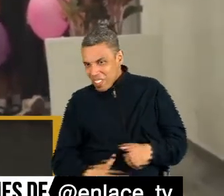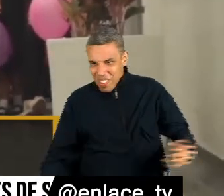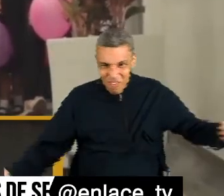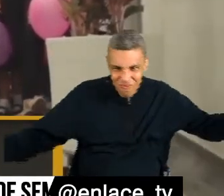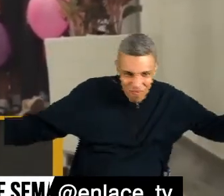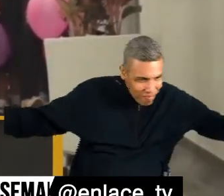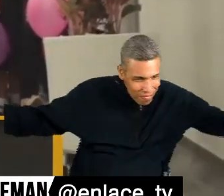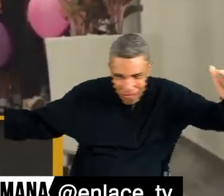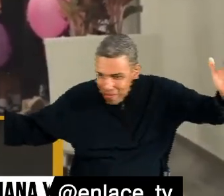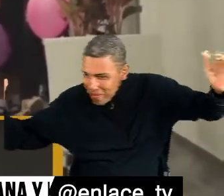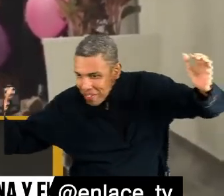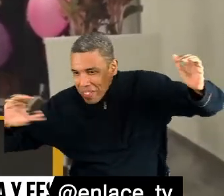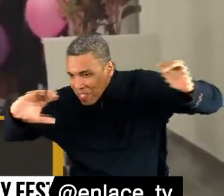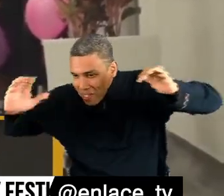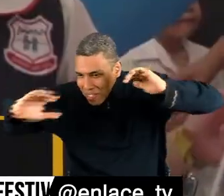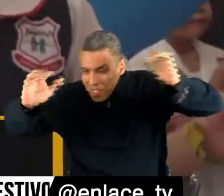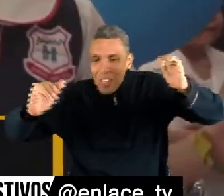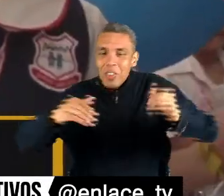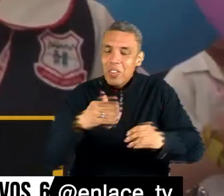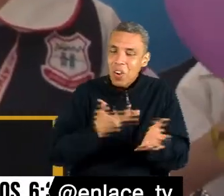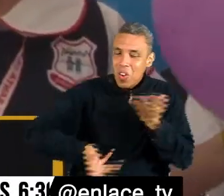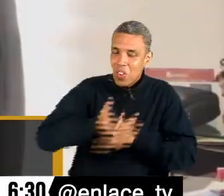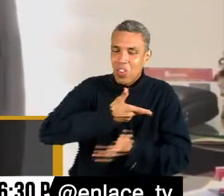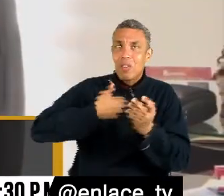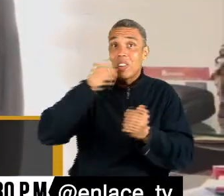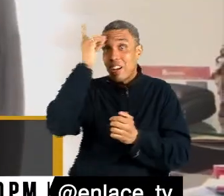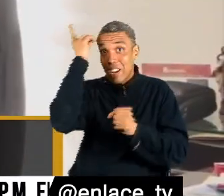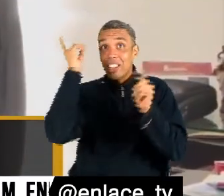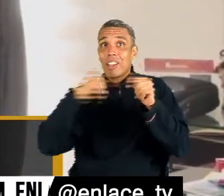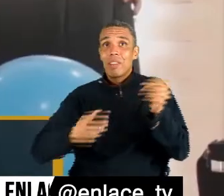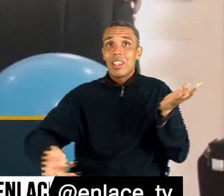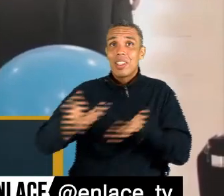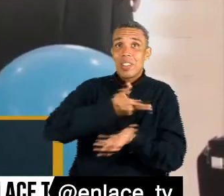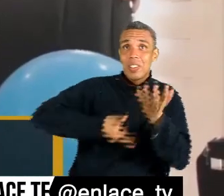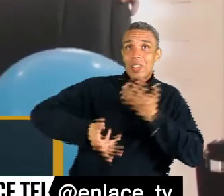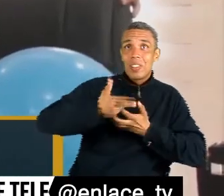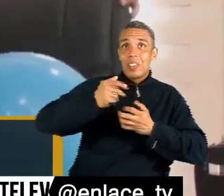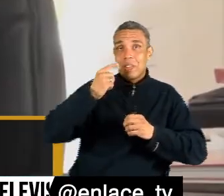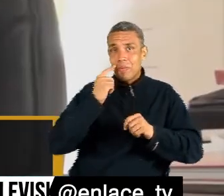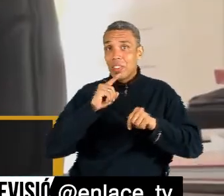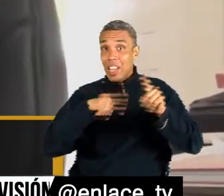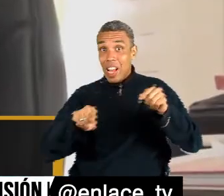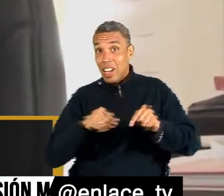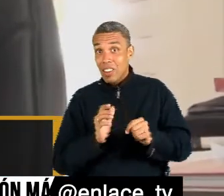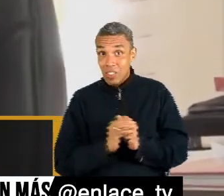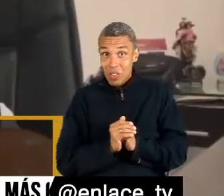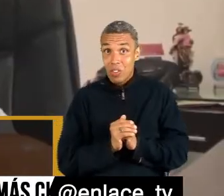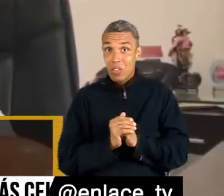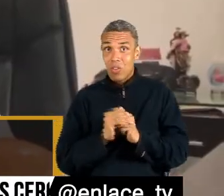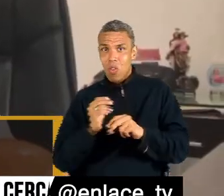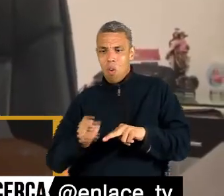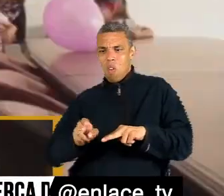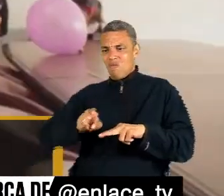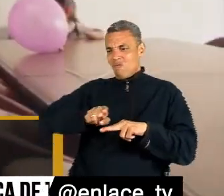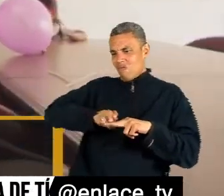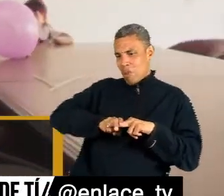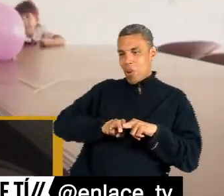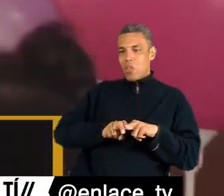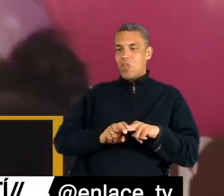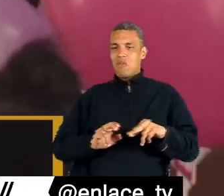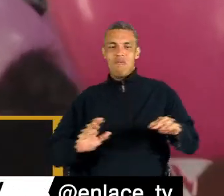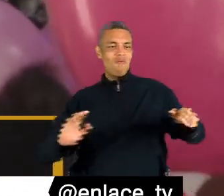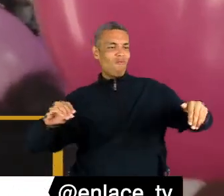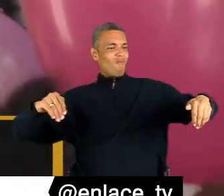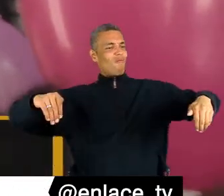mismo hizo el alcalde Darío Echeverry. Algunos niños tuvieron la oportunidad de sentarse en la silla del burgomaestre local. Los